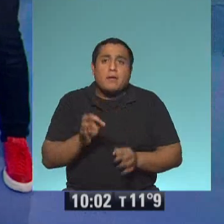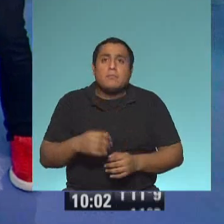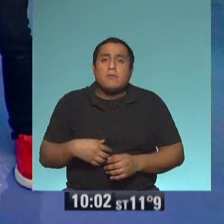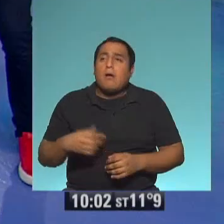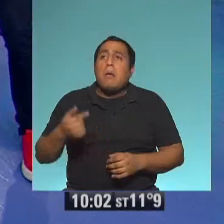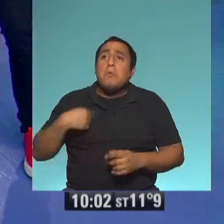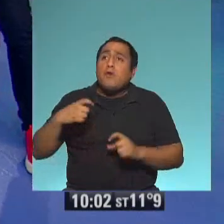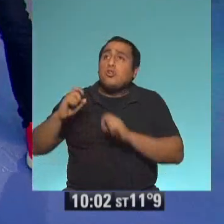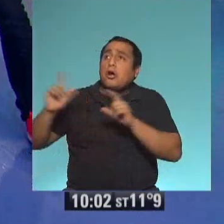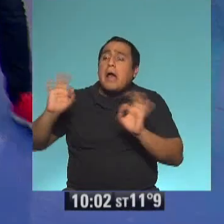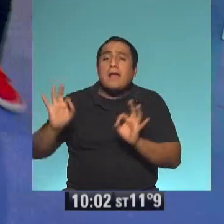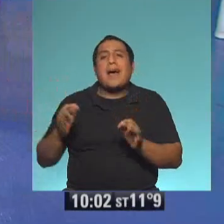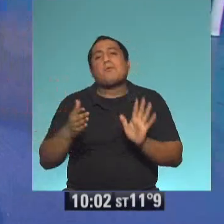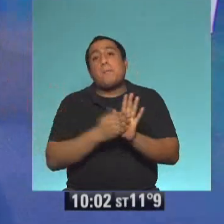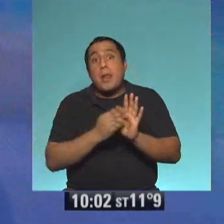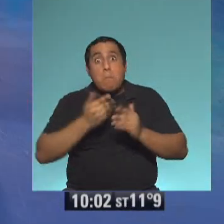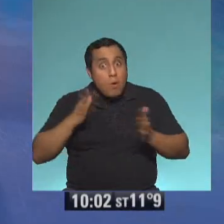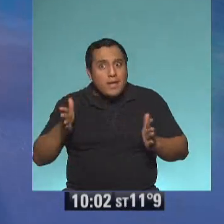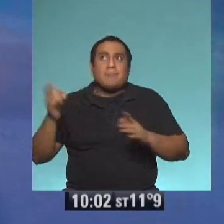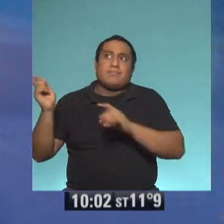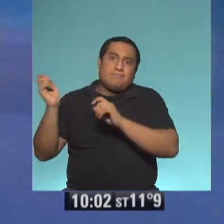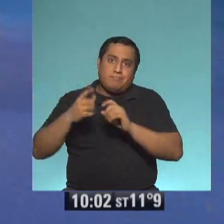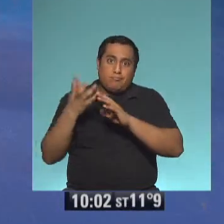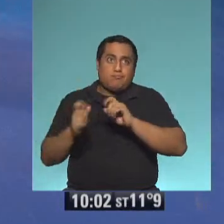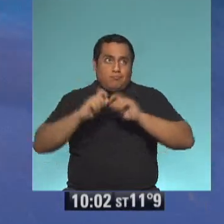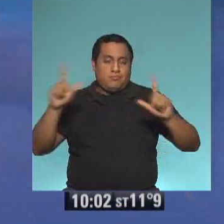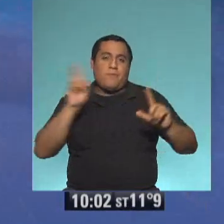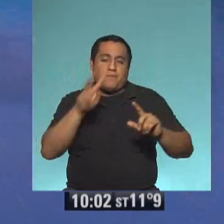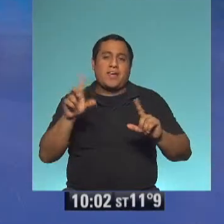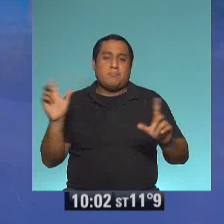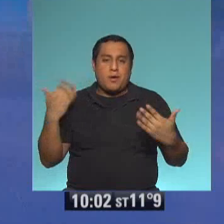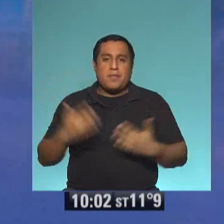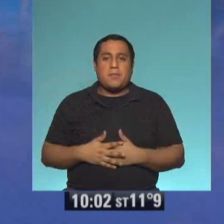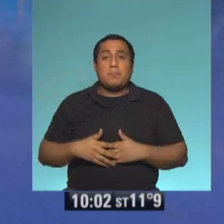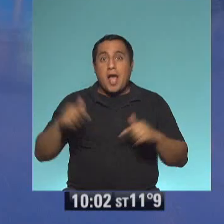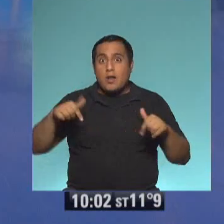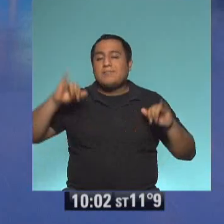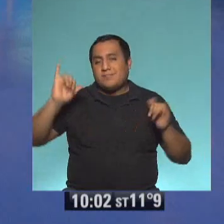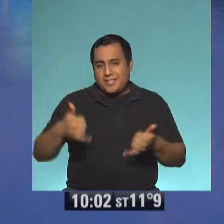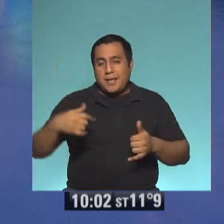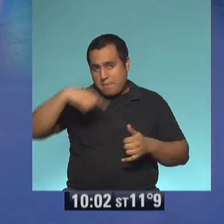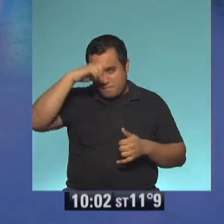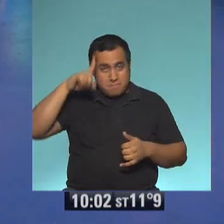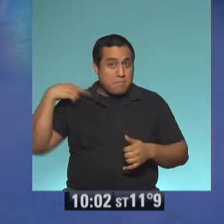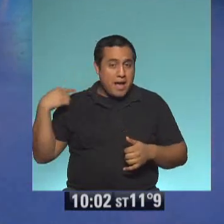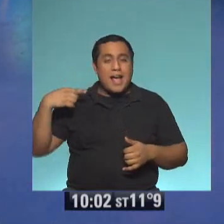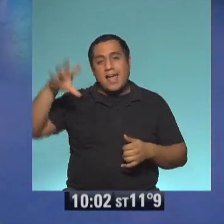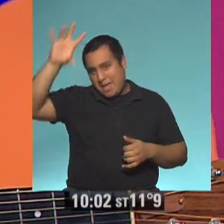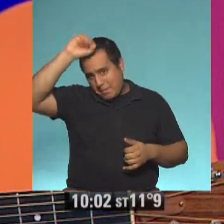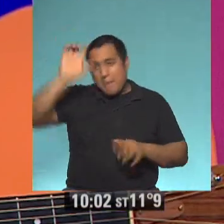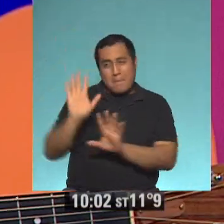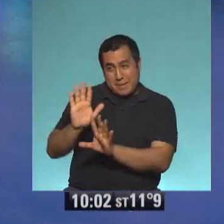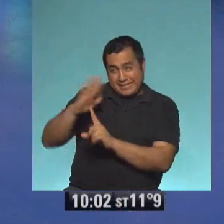pasan. Pasa que la cuenta tiene que ser pública para poder subirlas y verlas en la tele. Claro, perfecto. Y ahí, sí, ya está. ¿Ya están? Ya va, Maga y Emi,